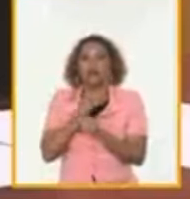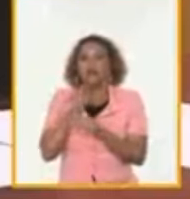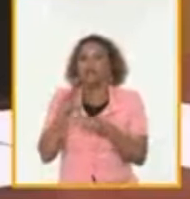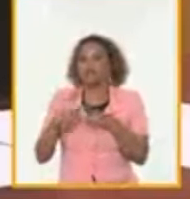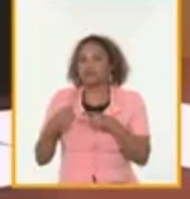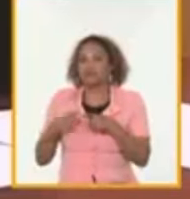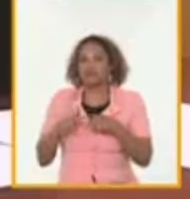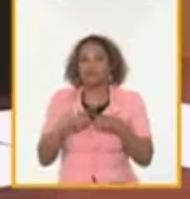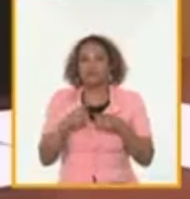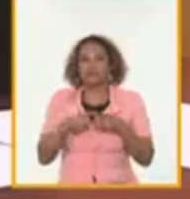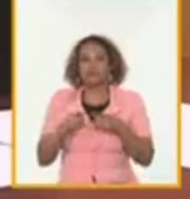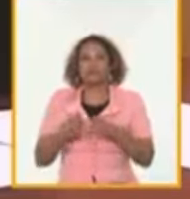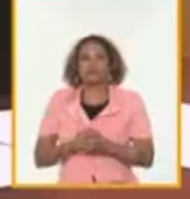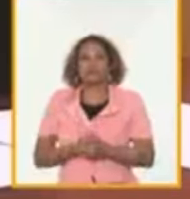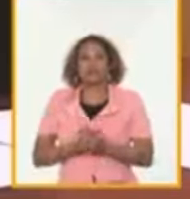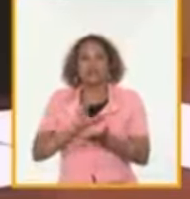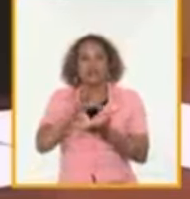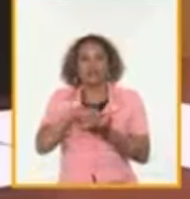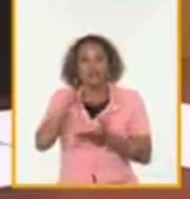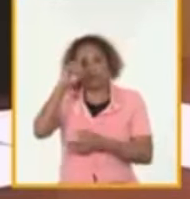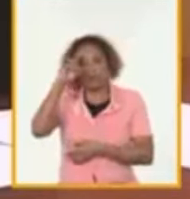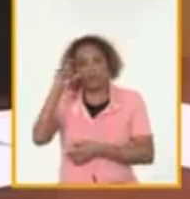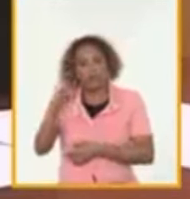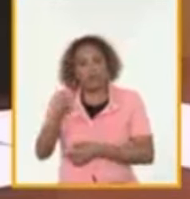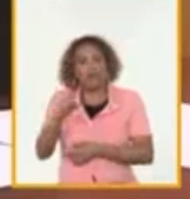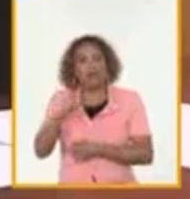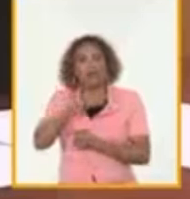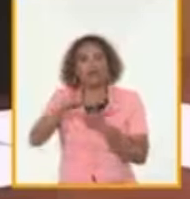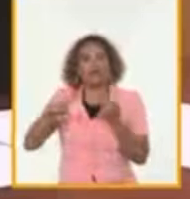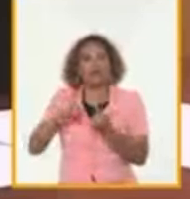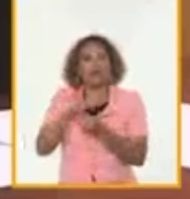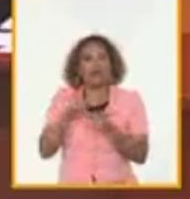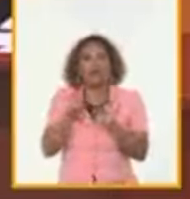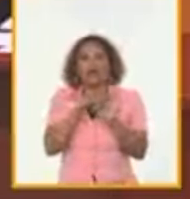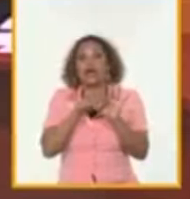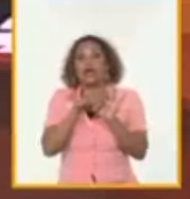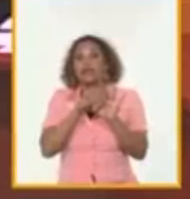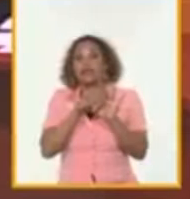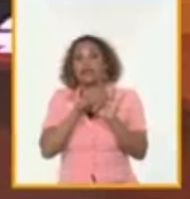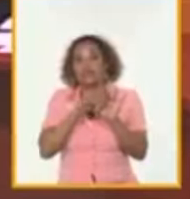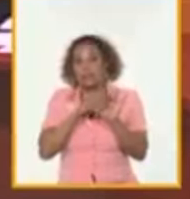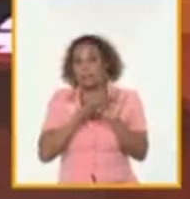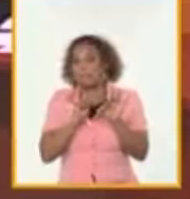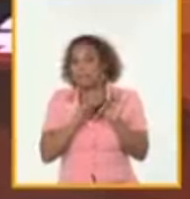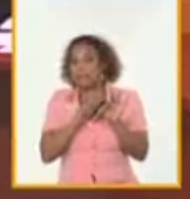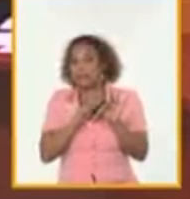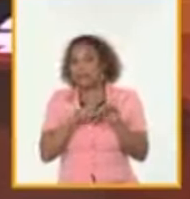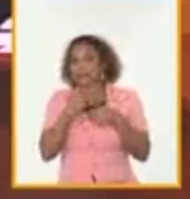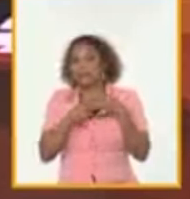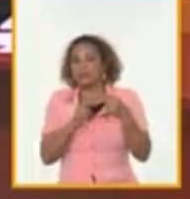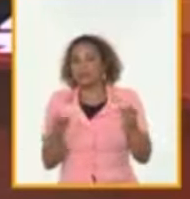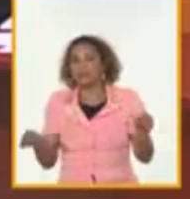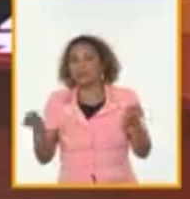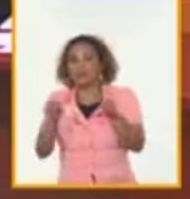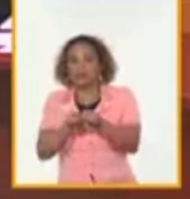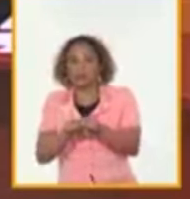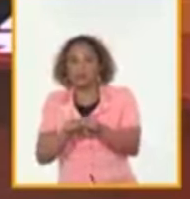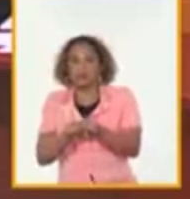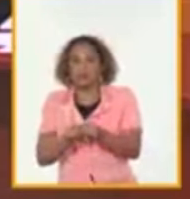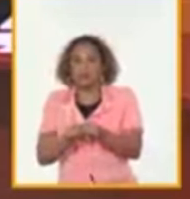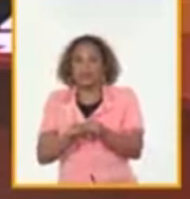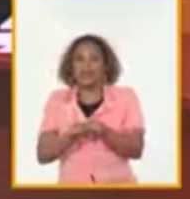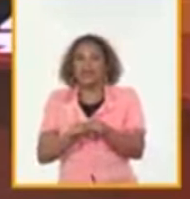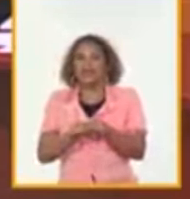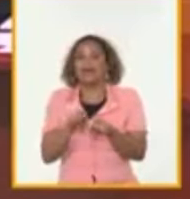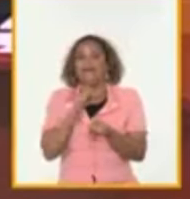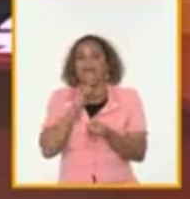sea la la ciudad de Santa Clara Está rodeada por un anillo Y desde ese propio anillo se hizo un Expreso y se llevó el agua